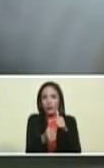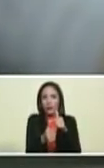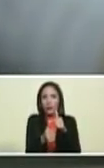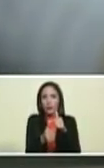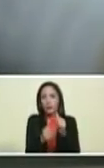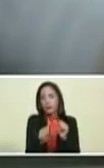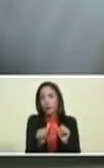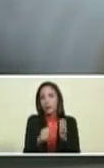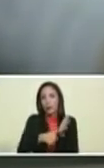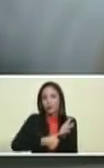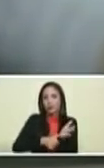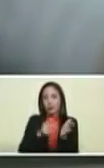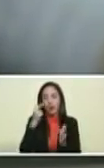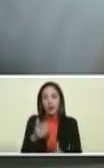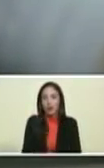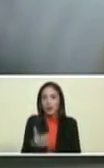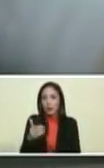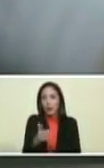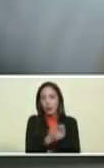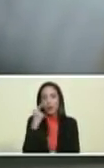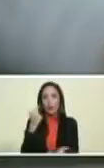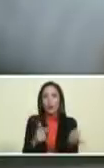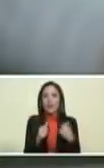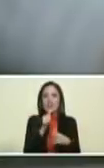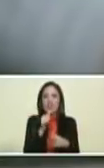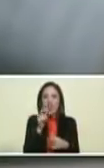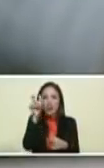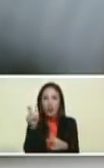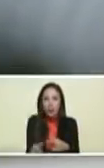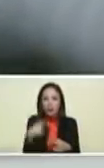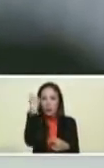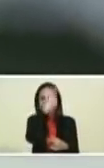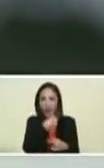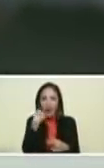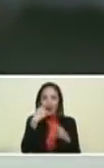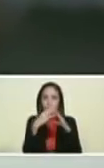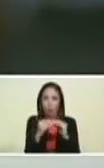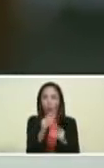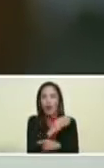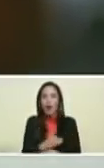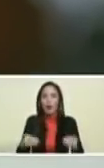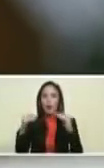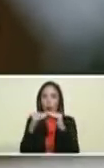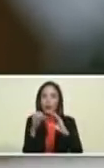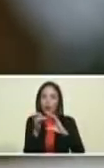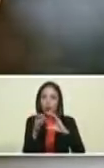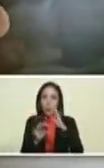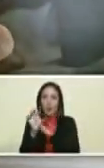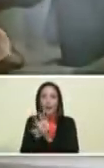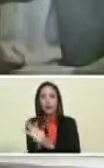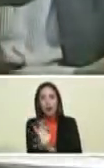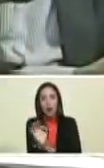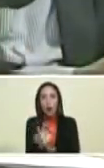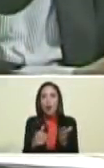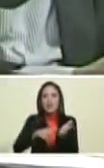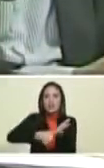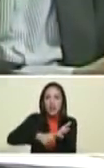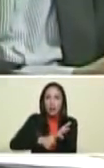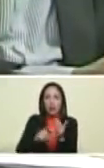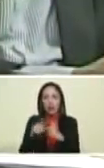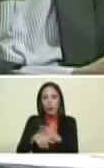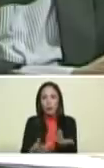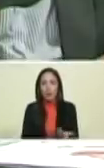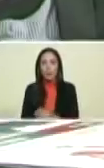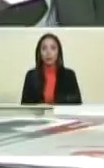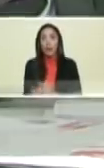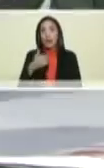es indispensable para identificar junto con el carnet de la patria o la cédula de identidad, también lo permite para aquella persona